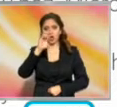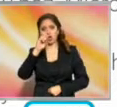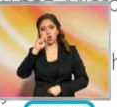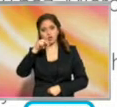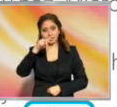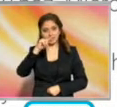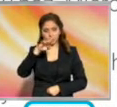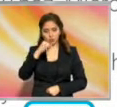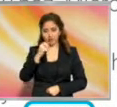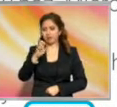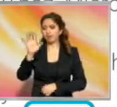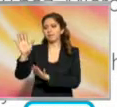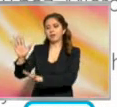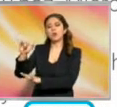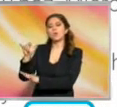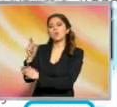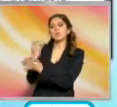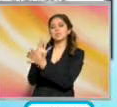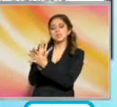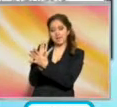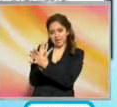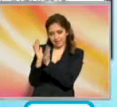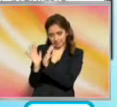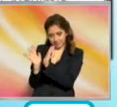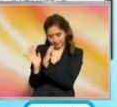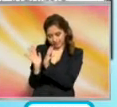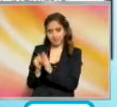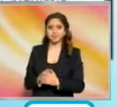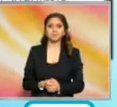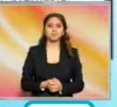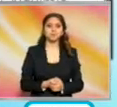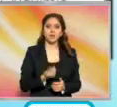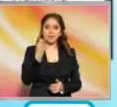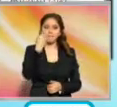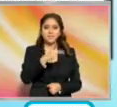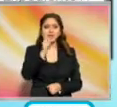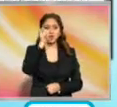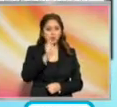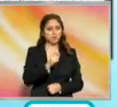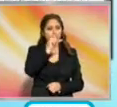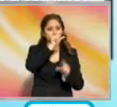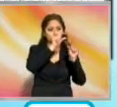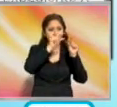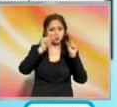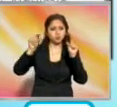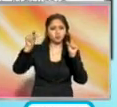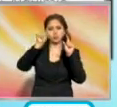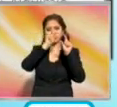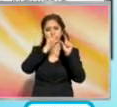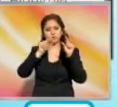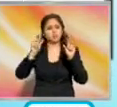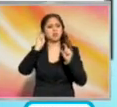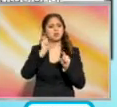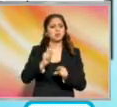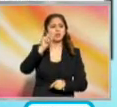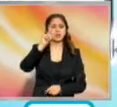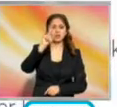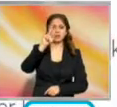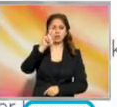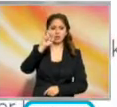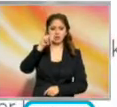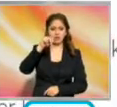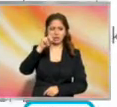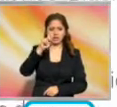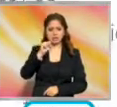ver, bueno, vamos primero poco a vamos poco. a lo general. Sí. Y fíjate, Perezosos de 3 dedos estoy leyendo. Perezosos ahí. de 3 dedos, qué bonita ¿Quiénes son búsqueda, ¿no? esos? Eso es solamente en el mes de enero.